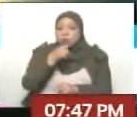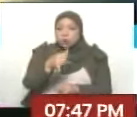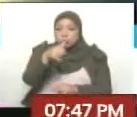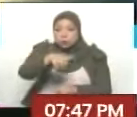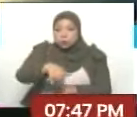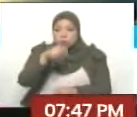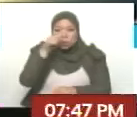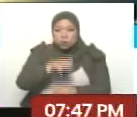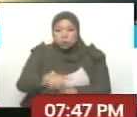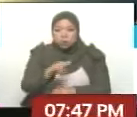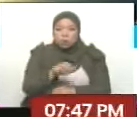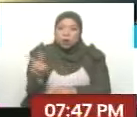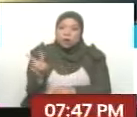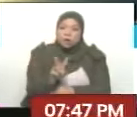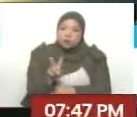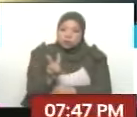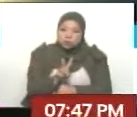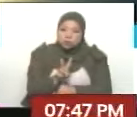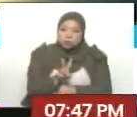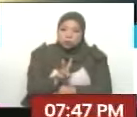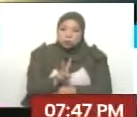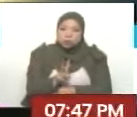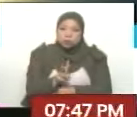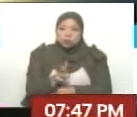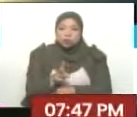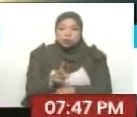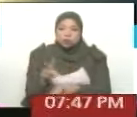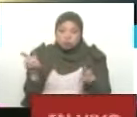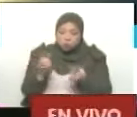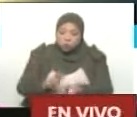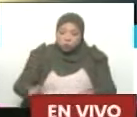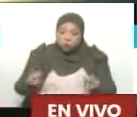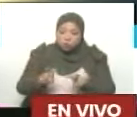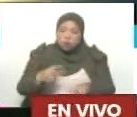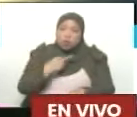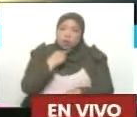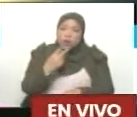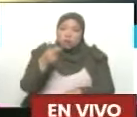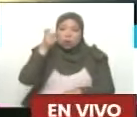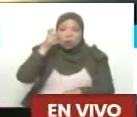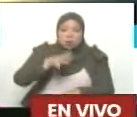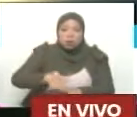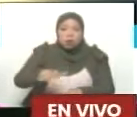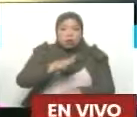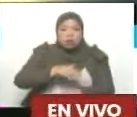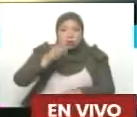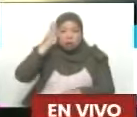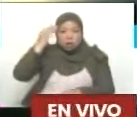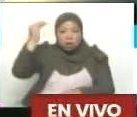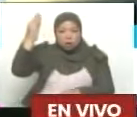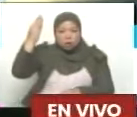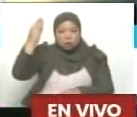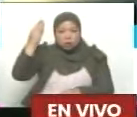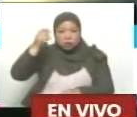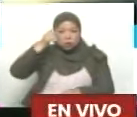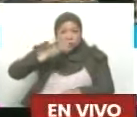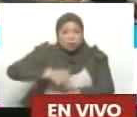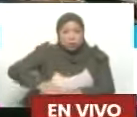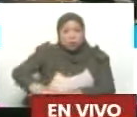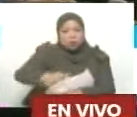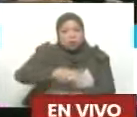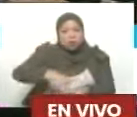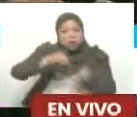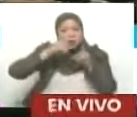que el pueblo la revise es que Dios la revise, porque la voz del pueblo es la voz de Dios. Y lo que el pueblo